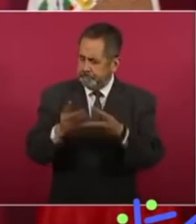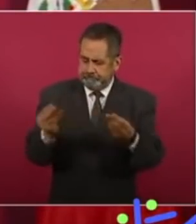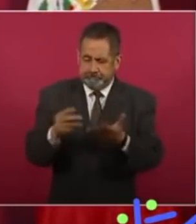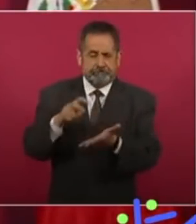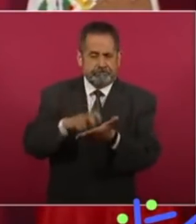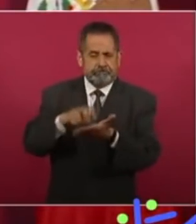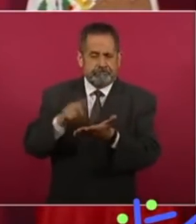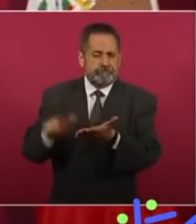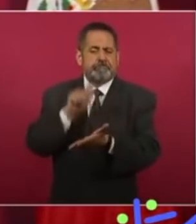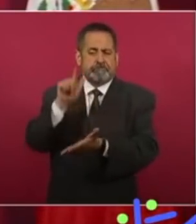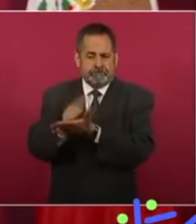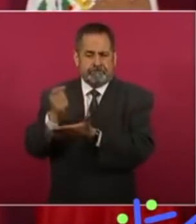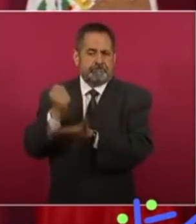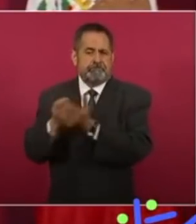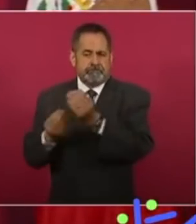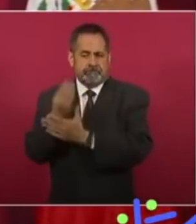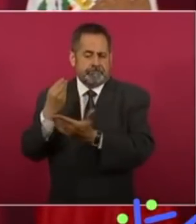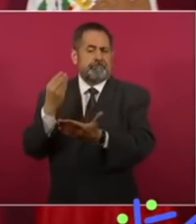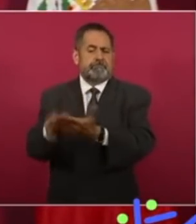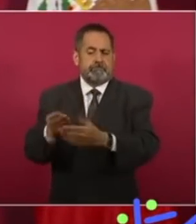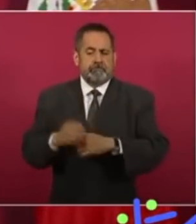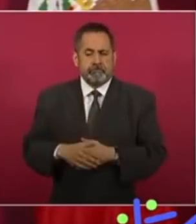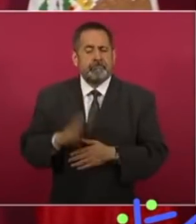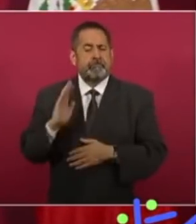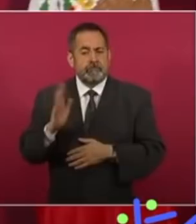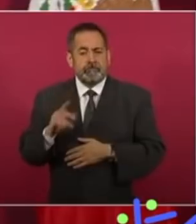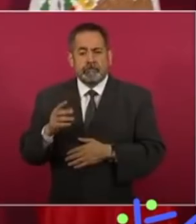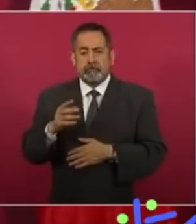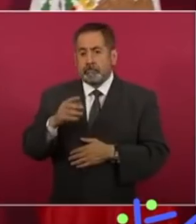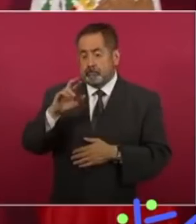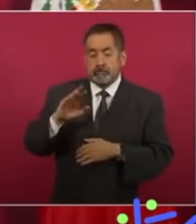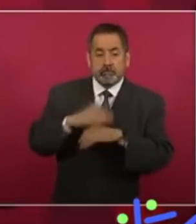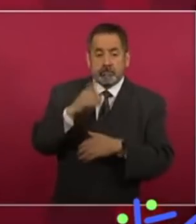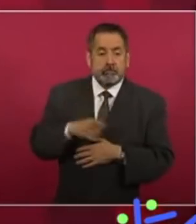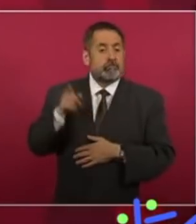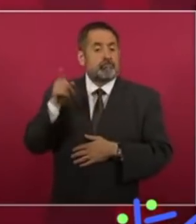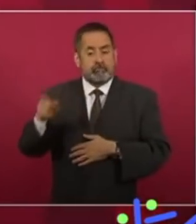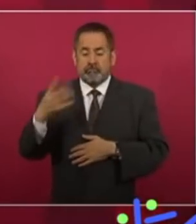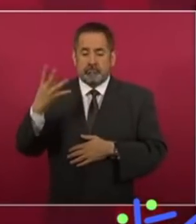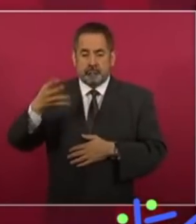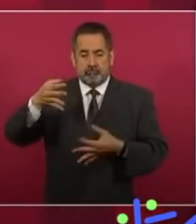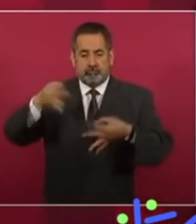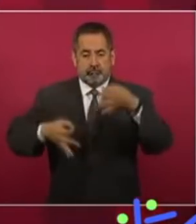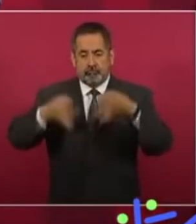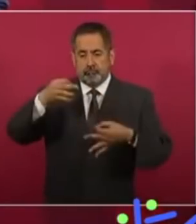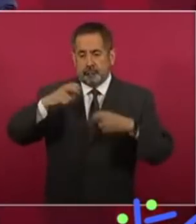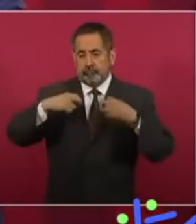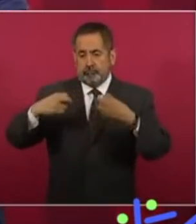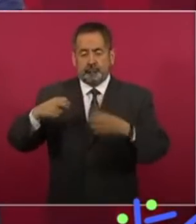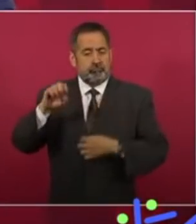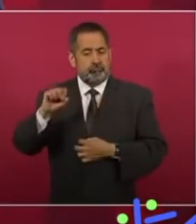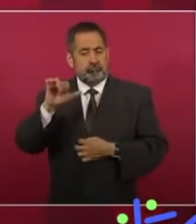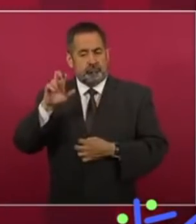bueno, afortunadamente, gracias al señor, no lograron la mayoría los ministros vendidos y hubo ministros que se le